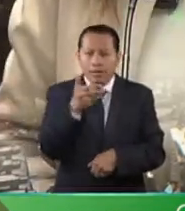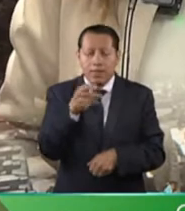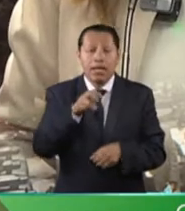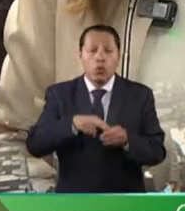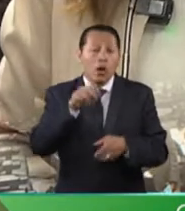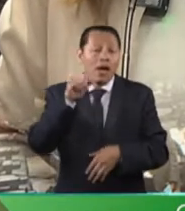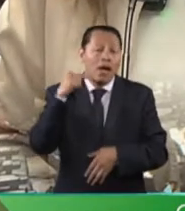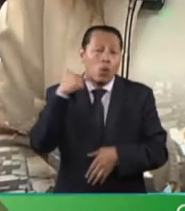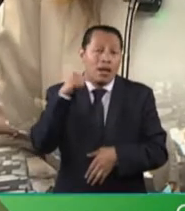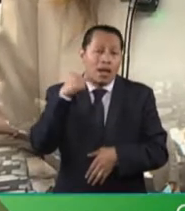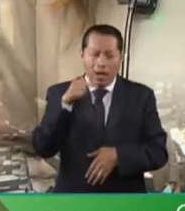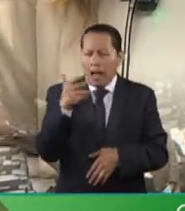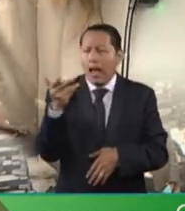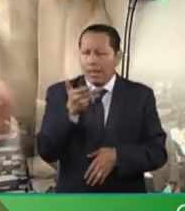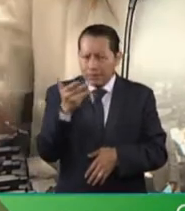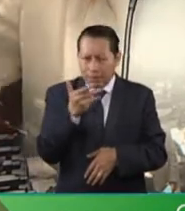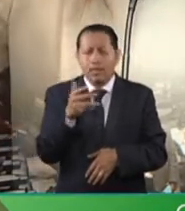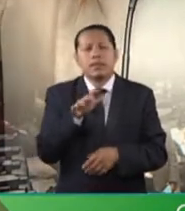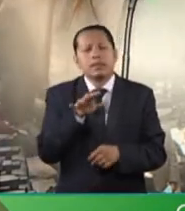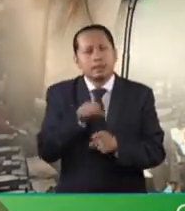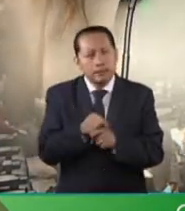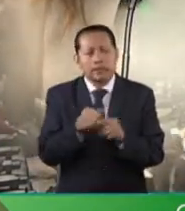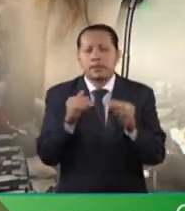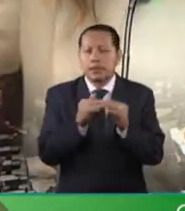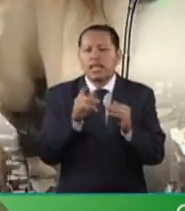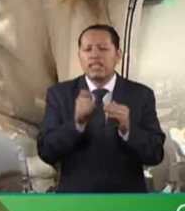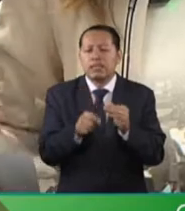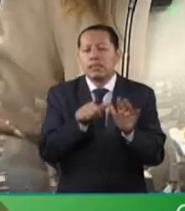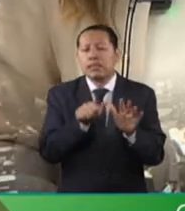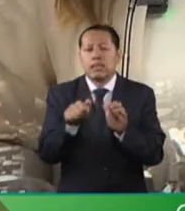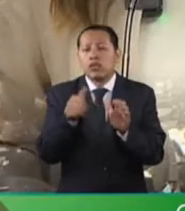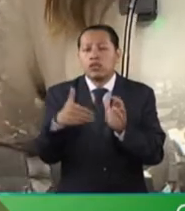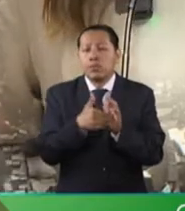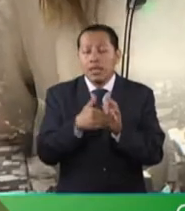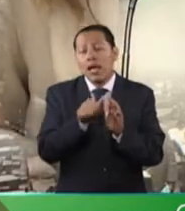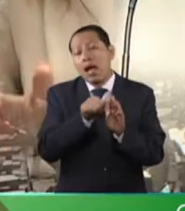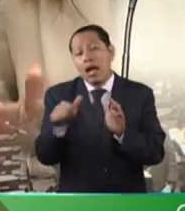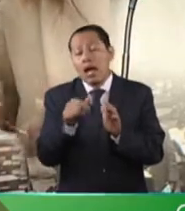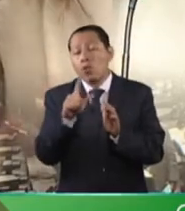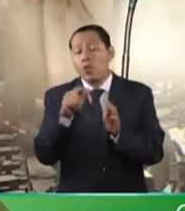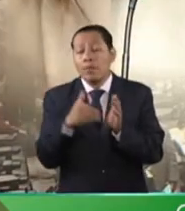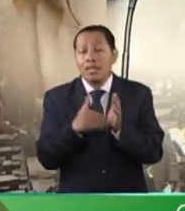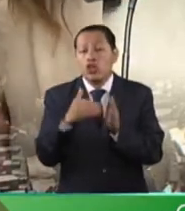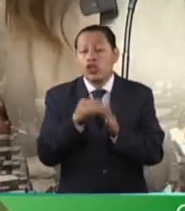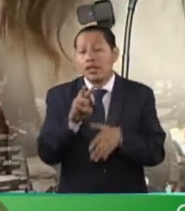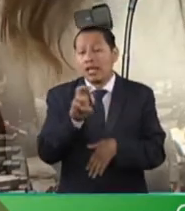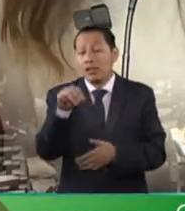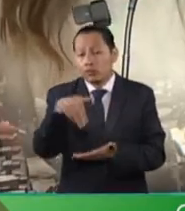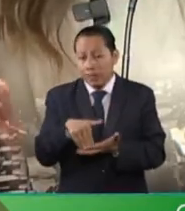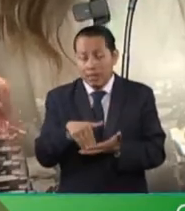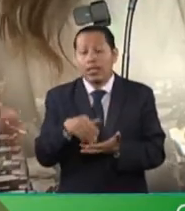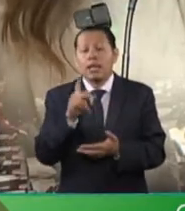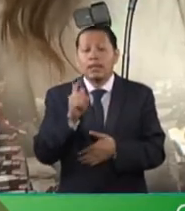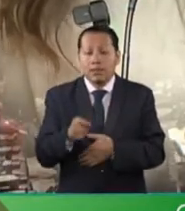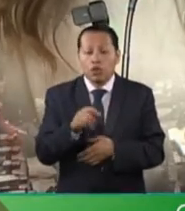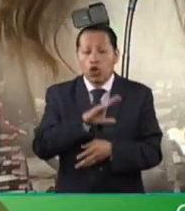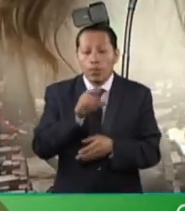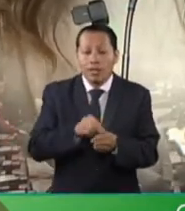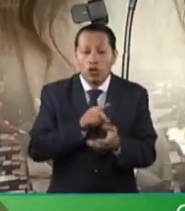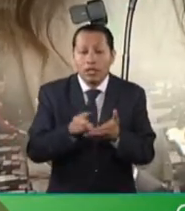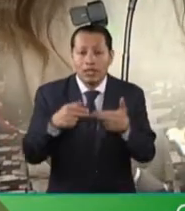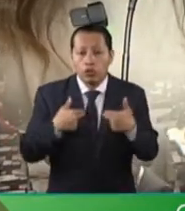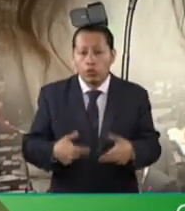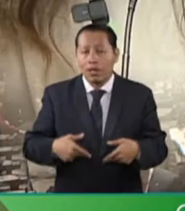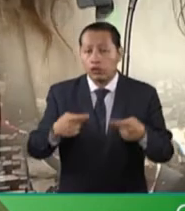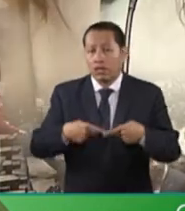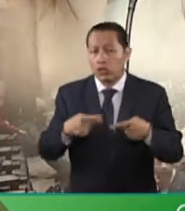Guadalajara también lo hicimos y logramos vivienda de 600 mil pesos a 1.300.000. Estamos a favor de todo lo que hable de los derechos humanos